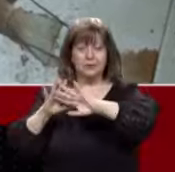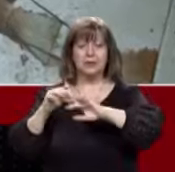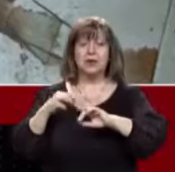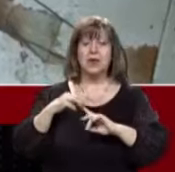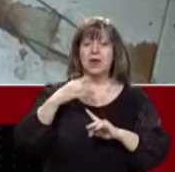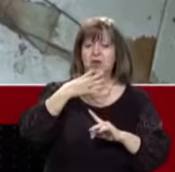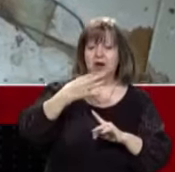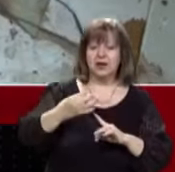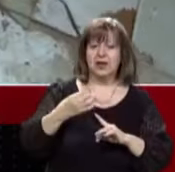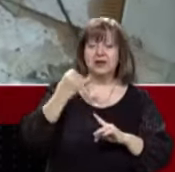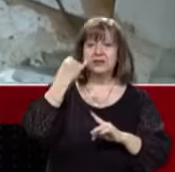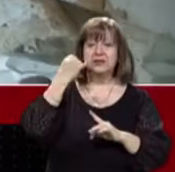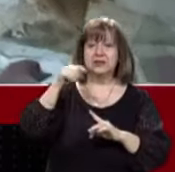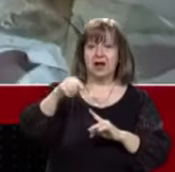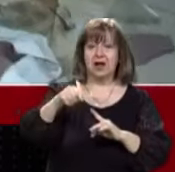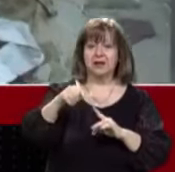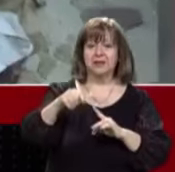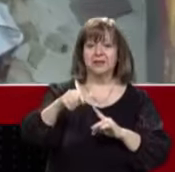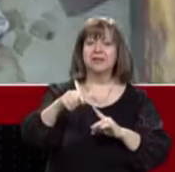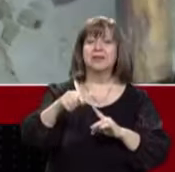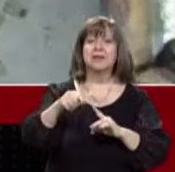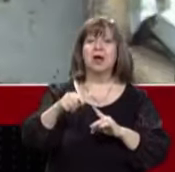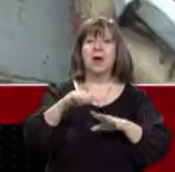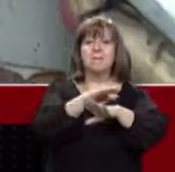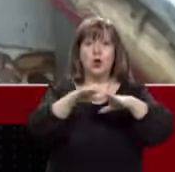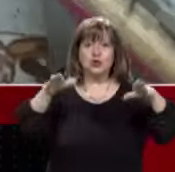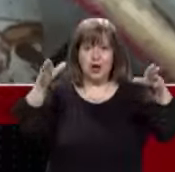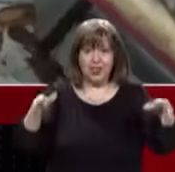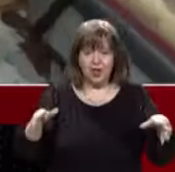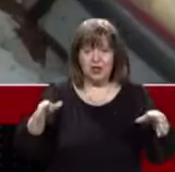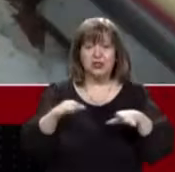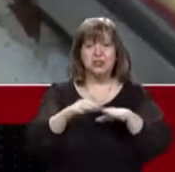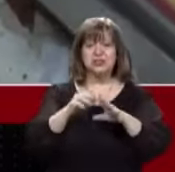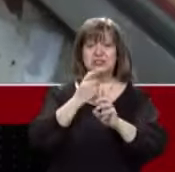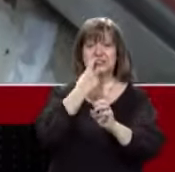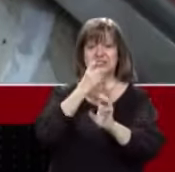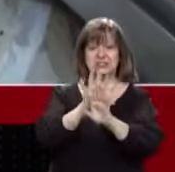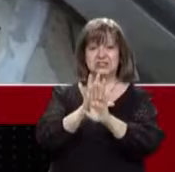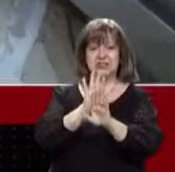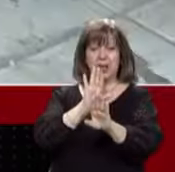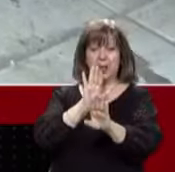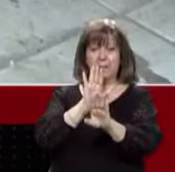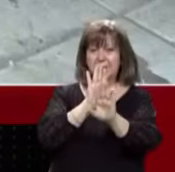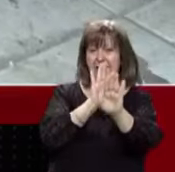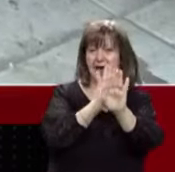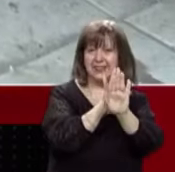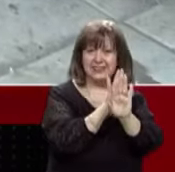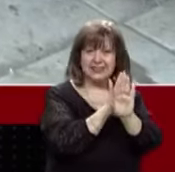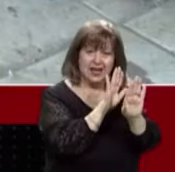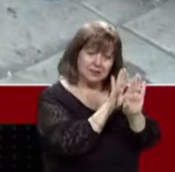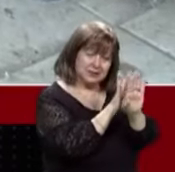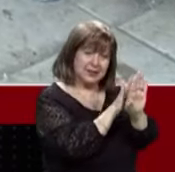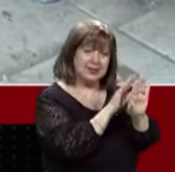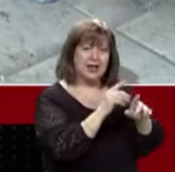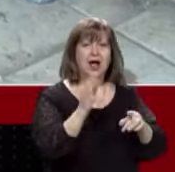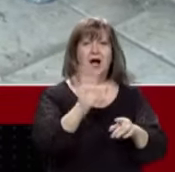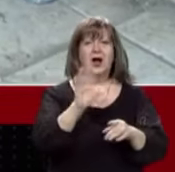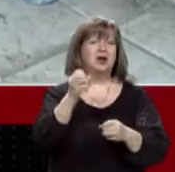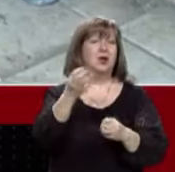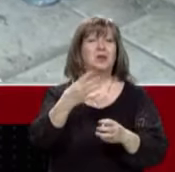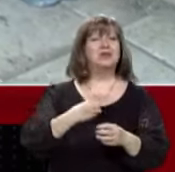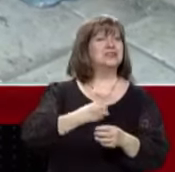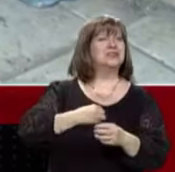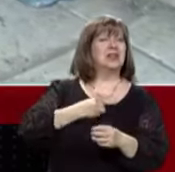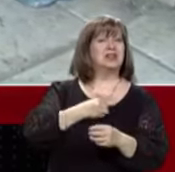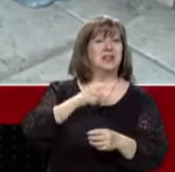miren, tenemos acá, digamos, lo que es el mostrador y tenés la reja bien, pero bien pegadito, porque, señor, ¿cómo es trabajar de esta